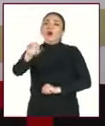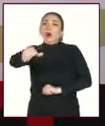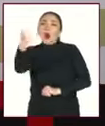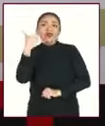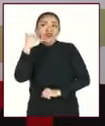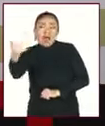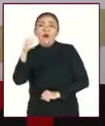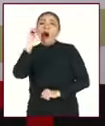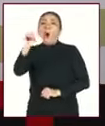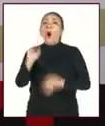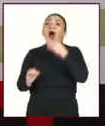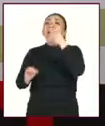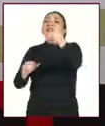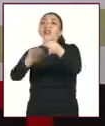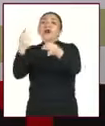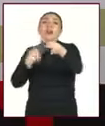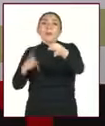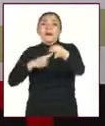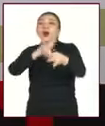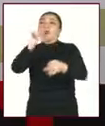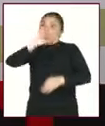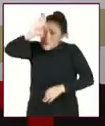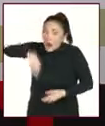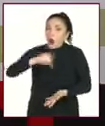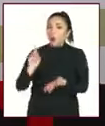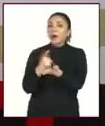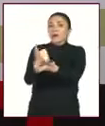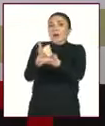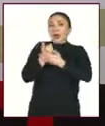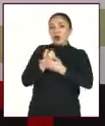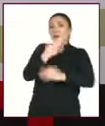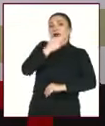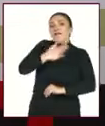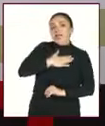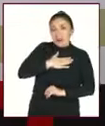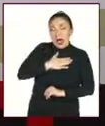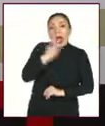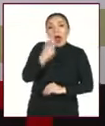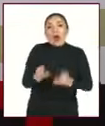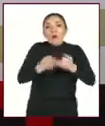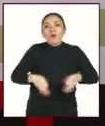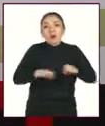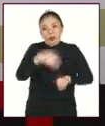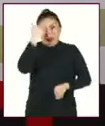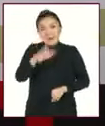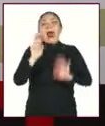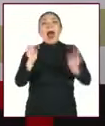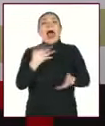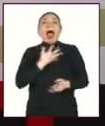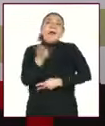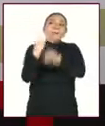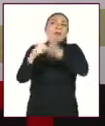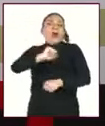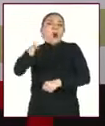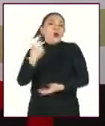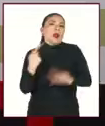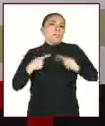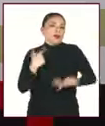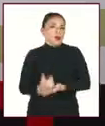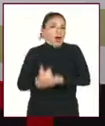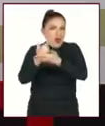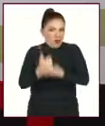alguien más, vienes y me avisas, porque eso es importante para que sepamos que alguien más va a llegar. No siempre